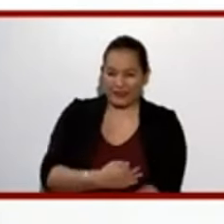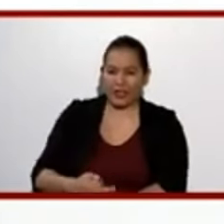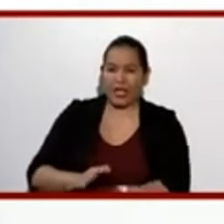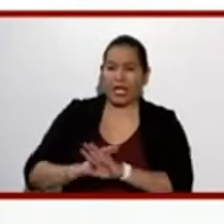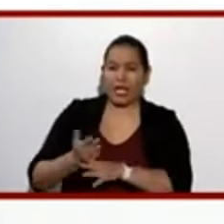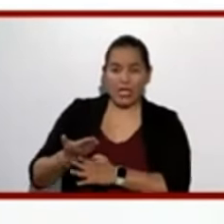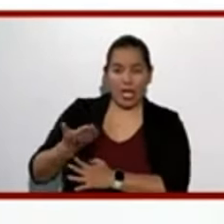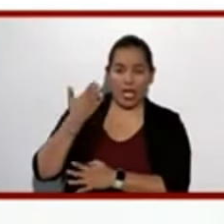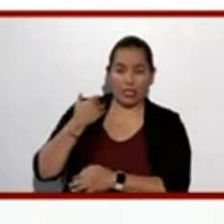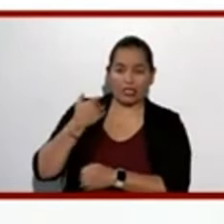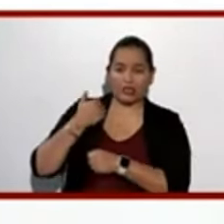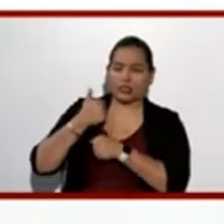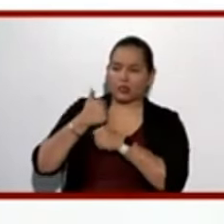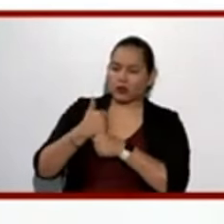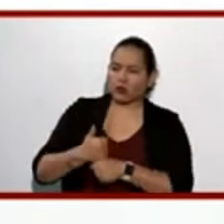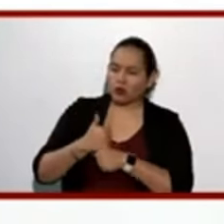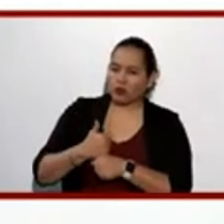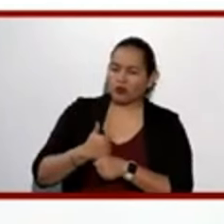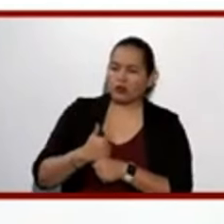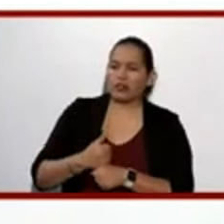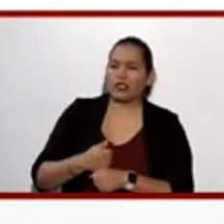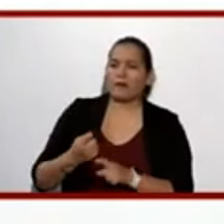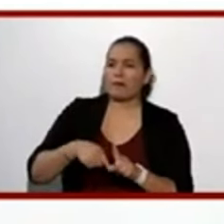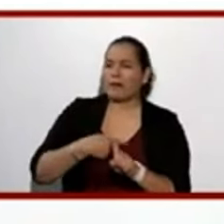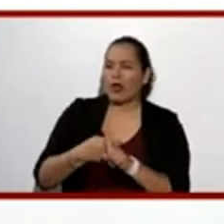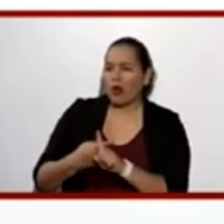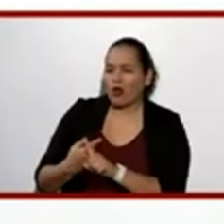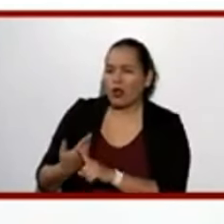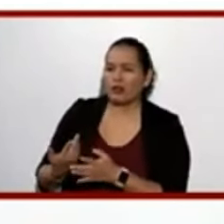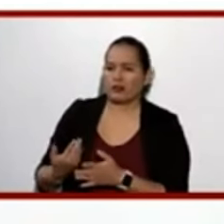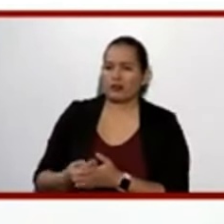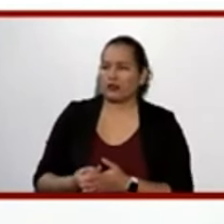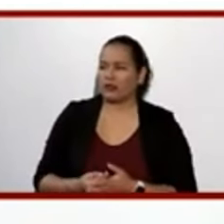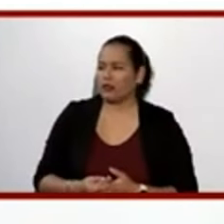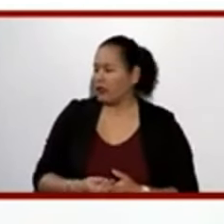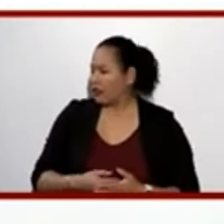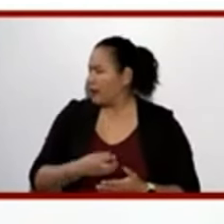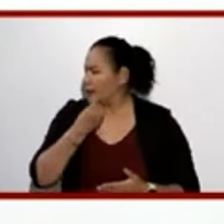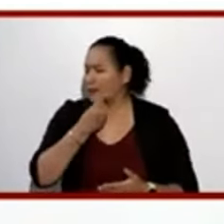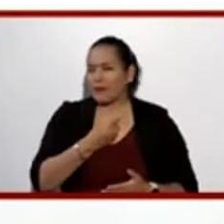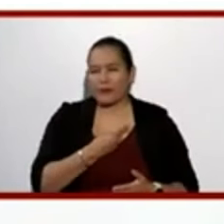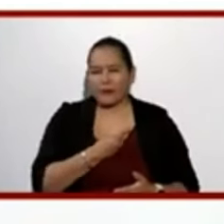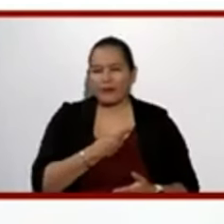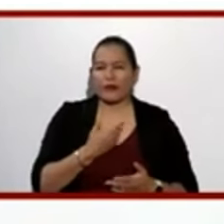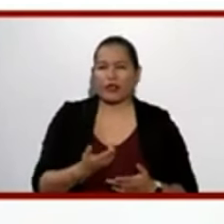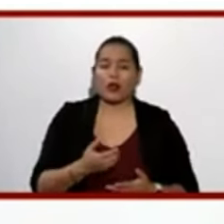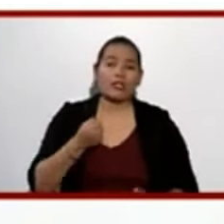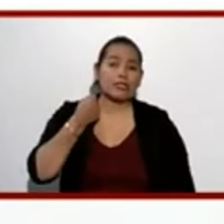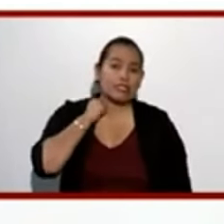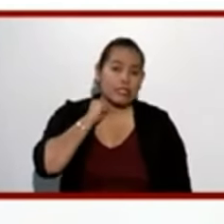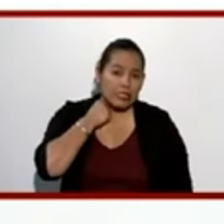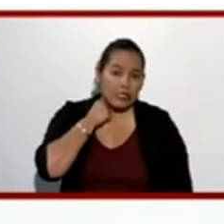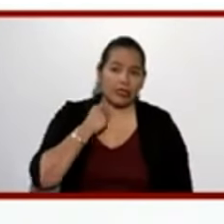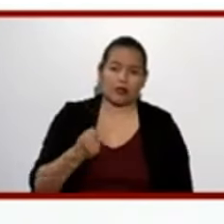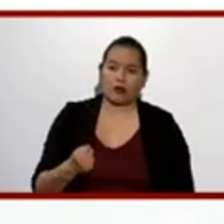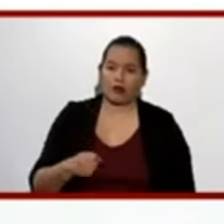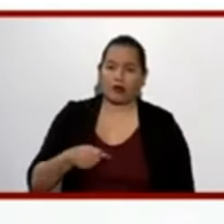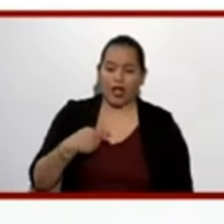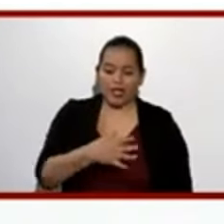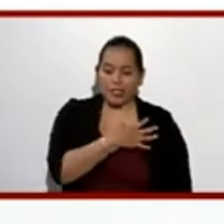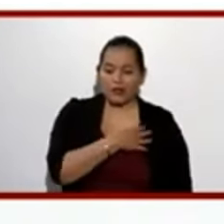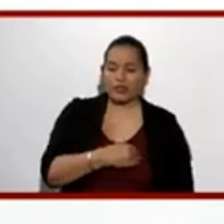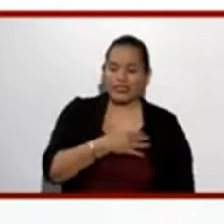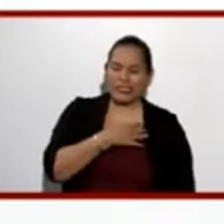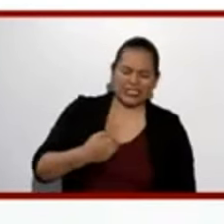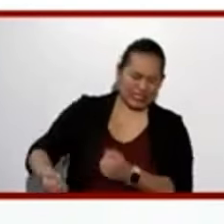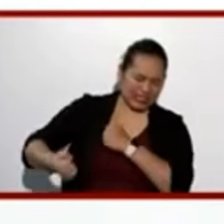han sufrido violación de sus hijos y sus hijas, me dijeron, oiga, senador, a estos hijos